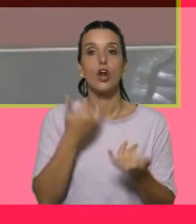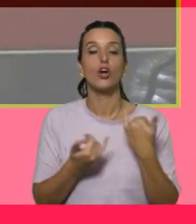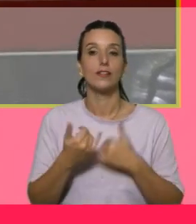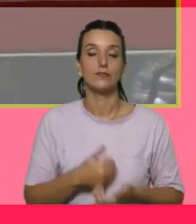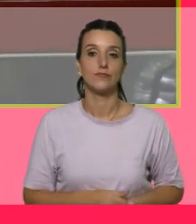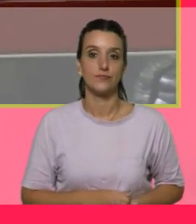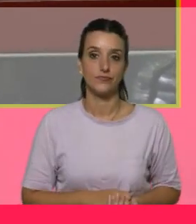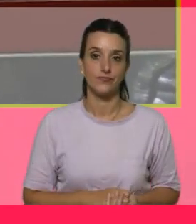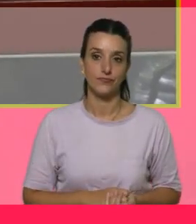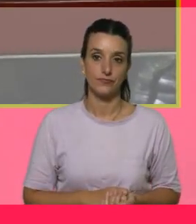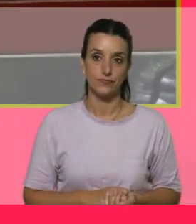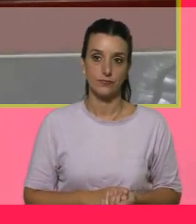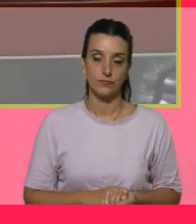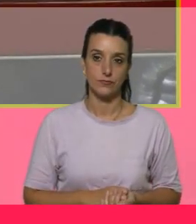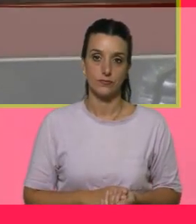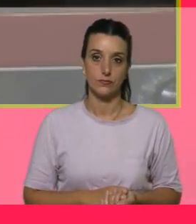vos.